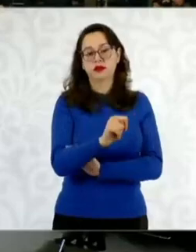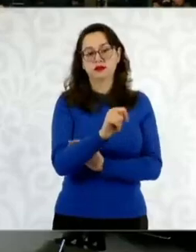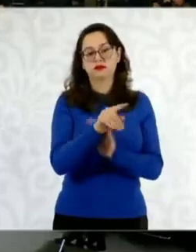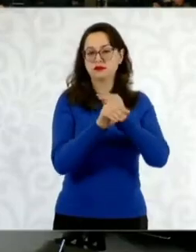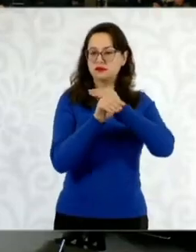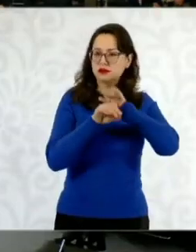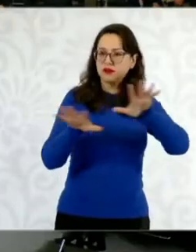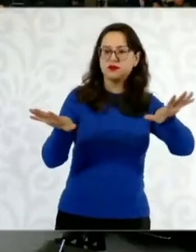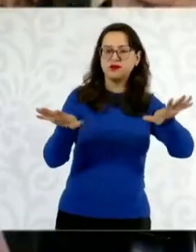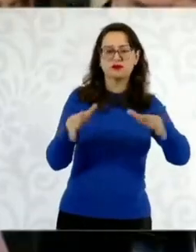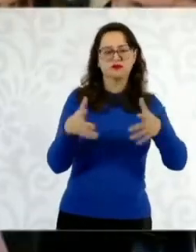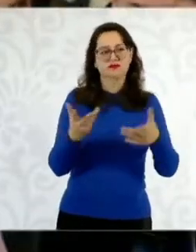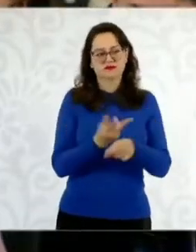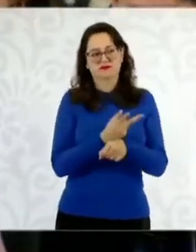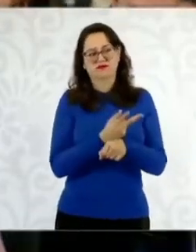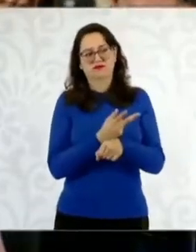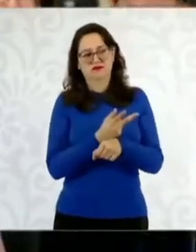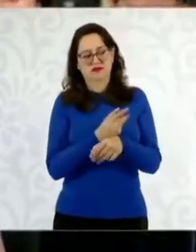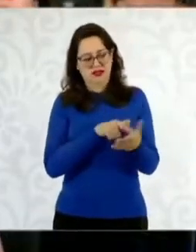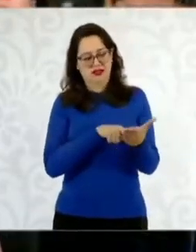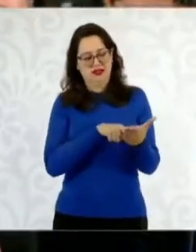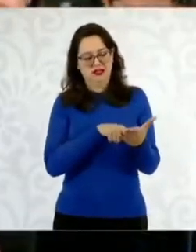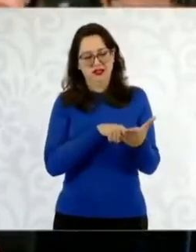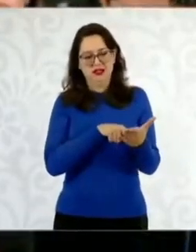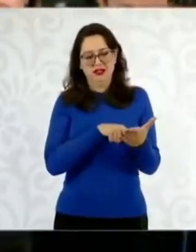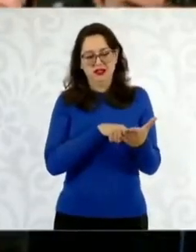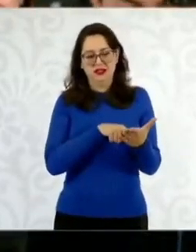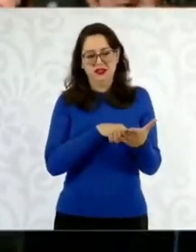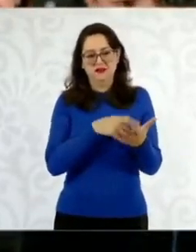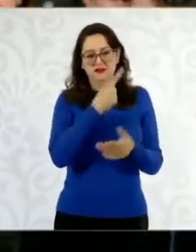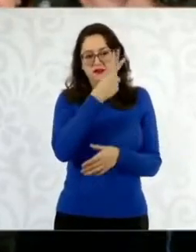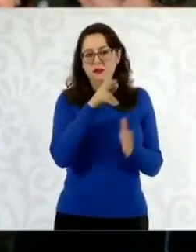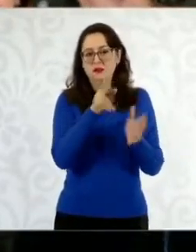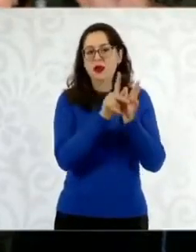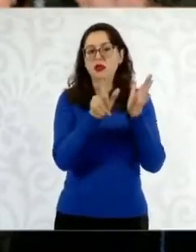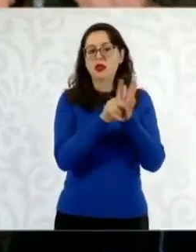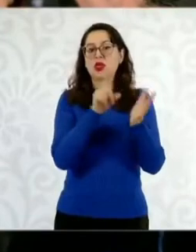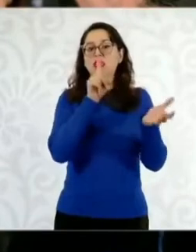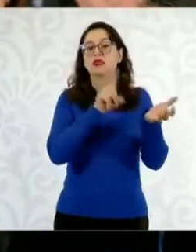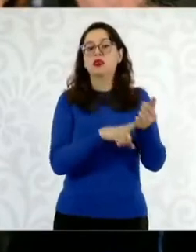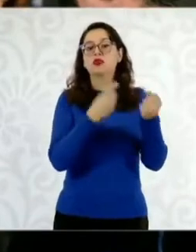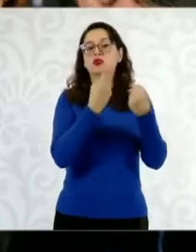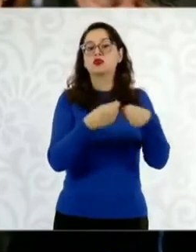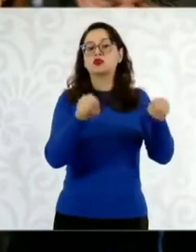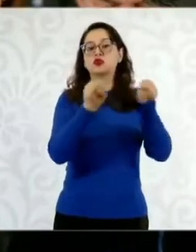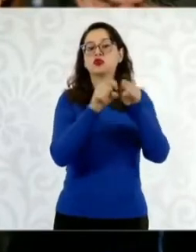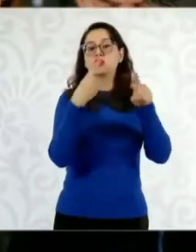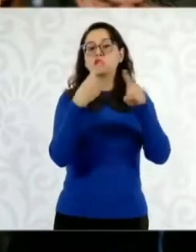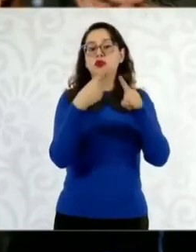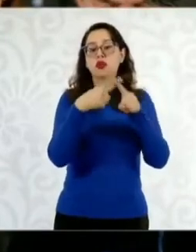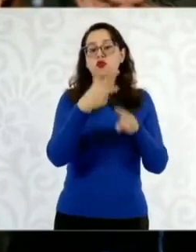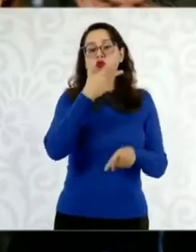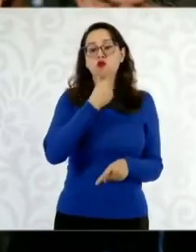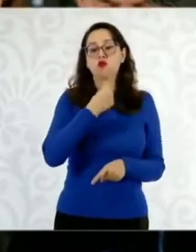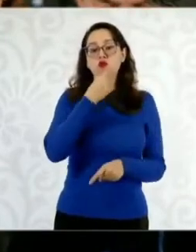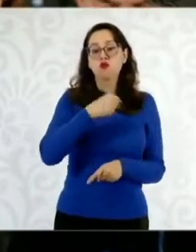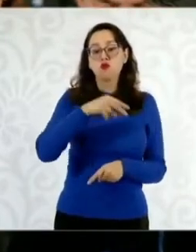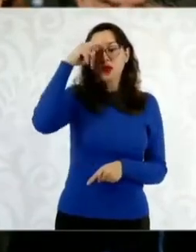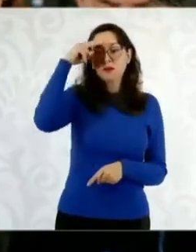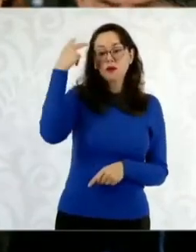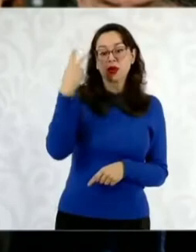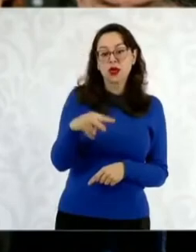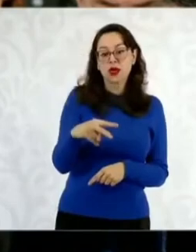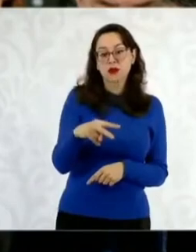opinión, Presidenta, de que en ese periódico pues uno de los accionistas más importantes sea un mexicano. Se trata de